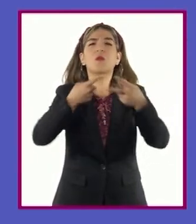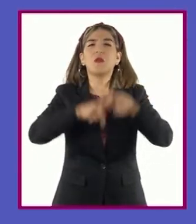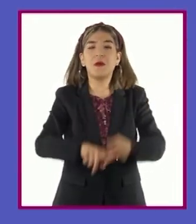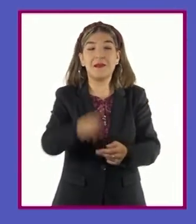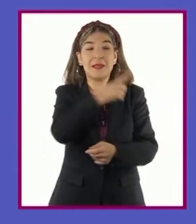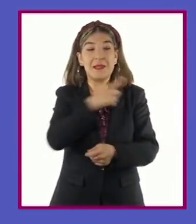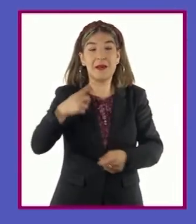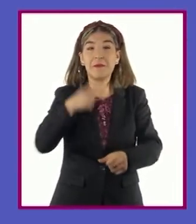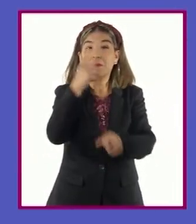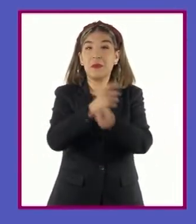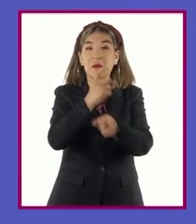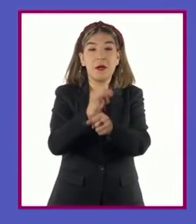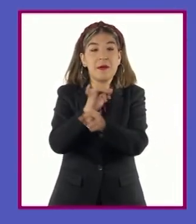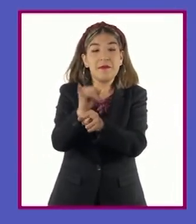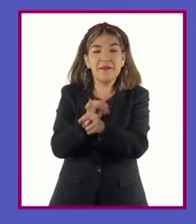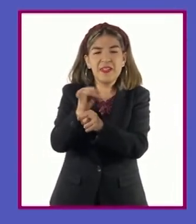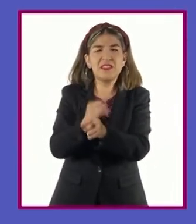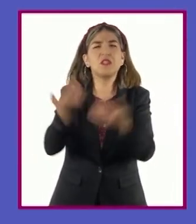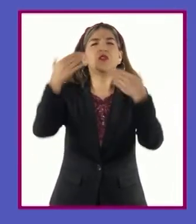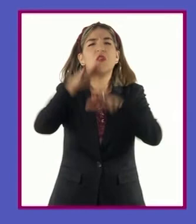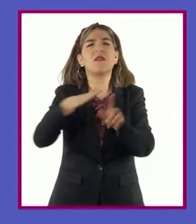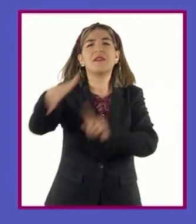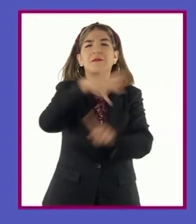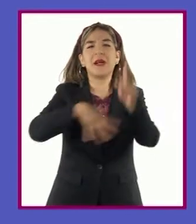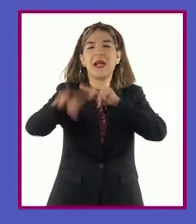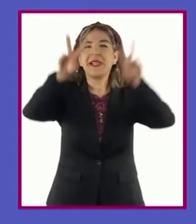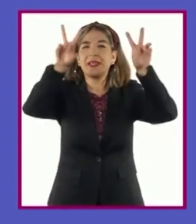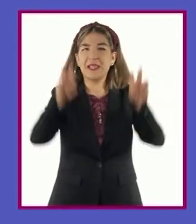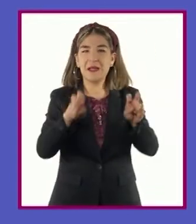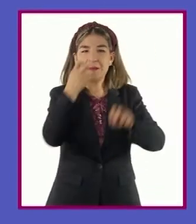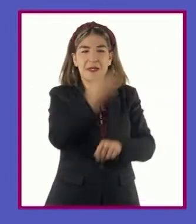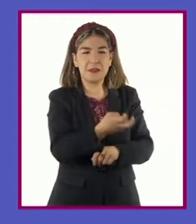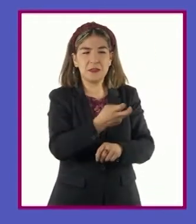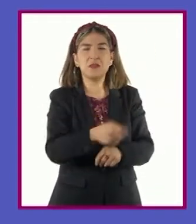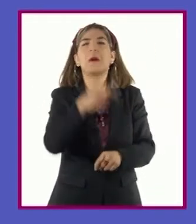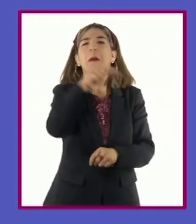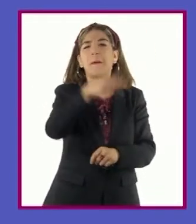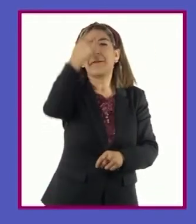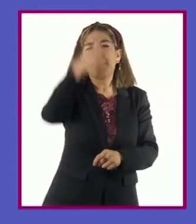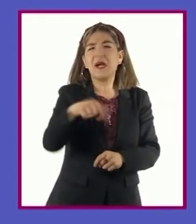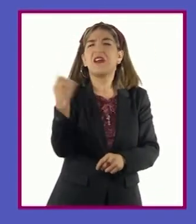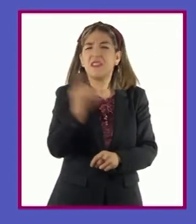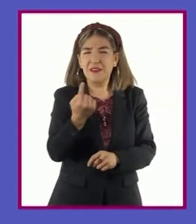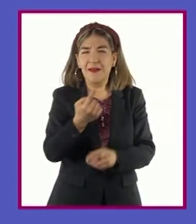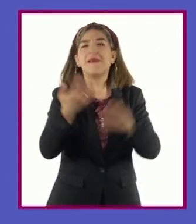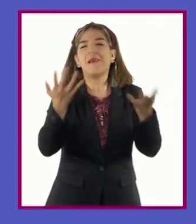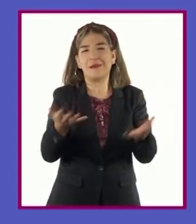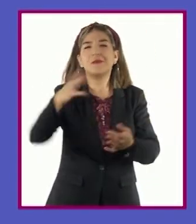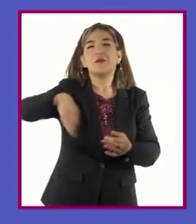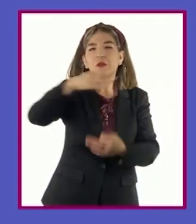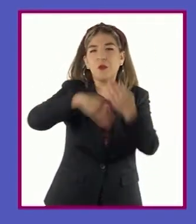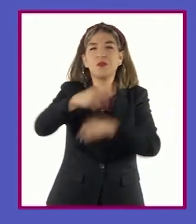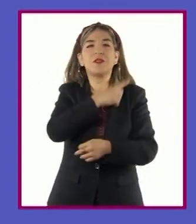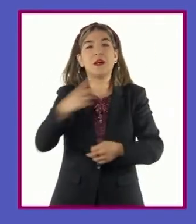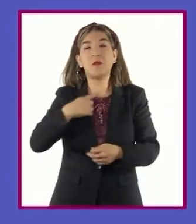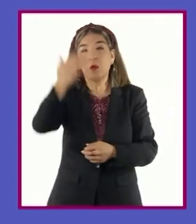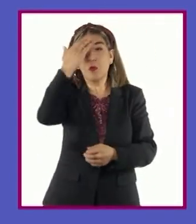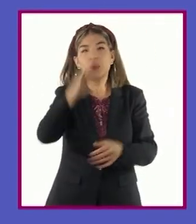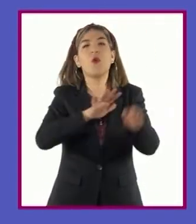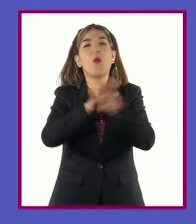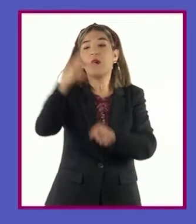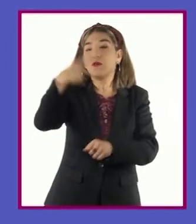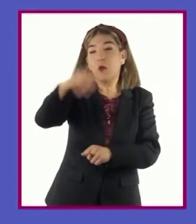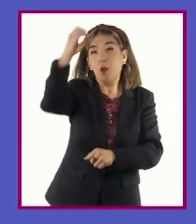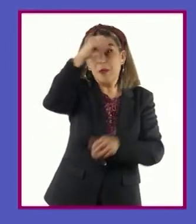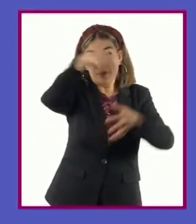debe investigar todo lo relacionado con el tema a tratar. Esto con la finalidad de conocer sus posibles puntos a